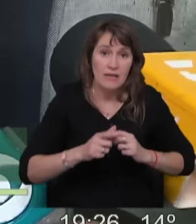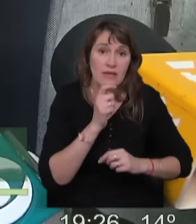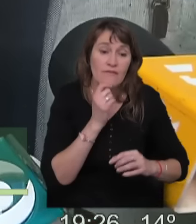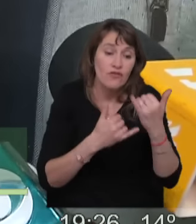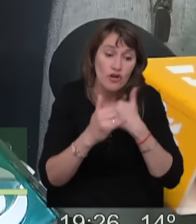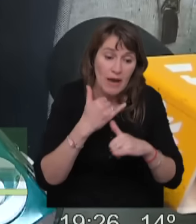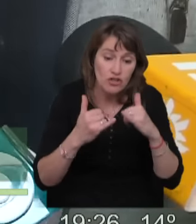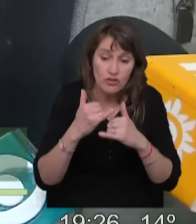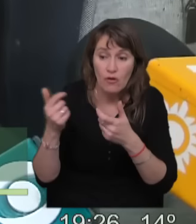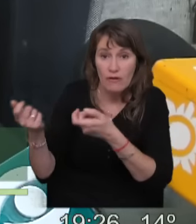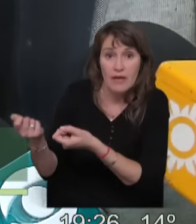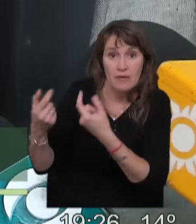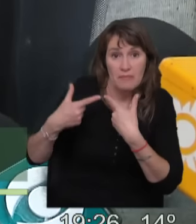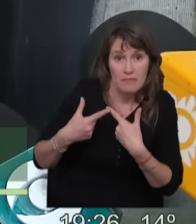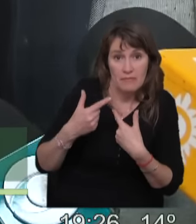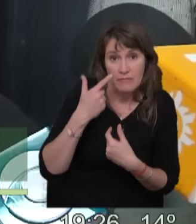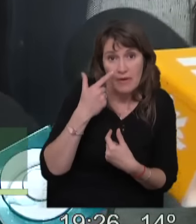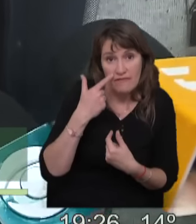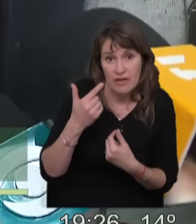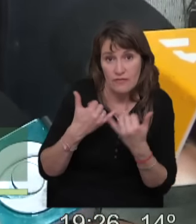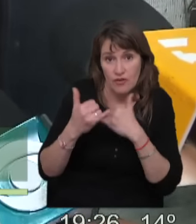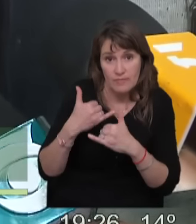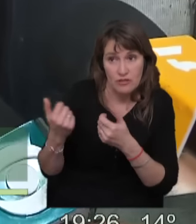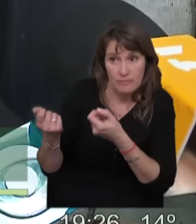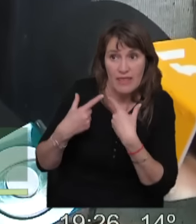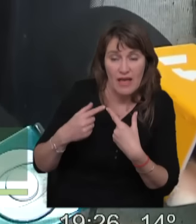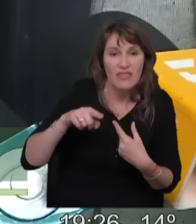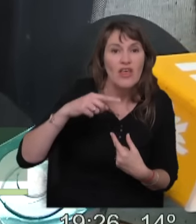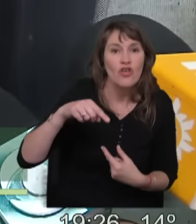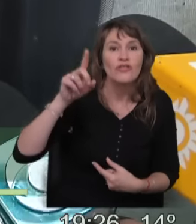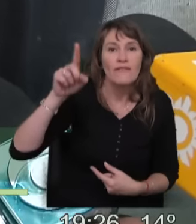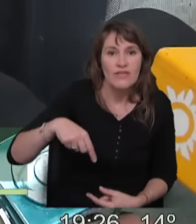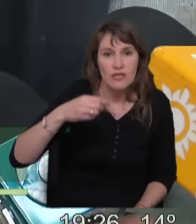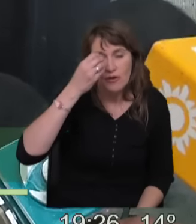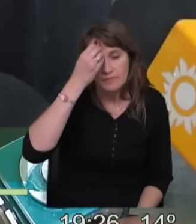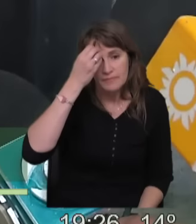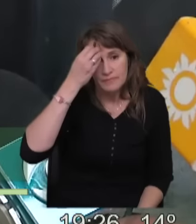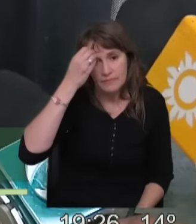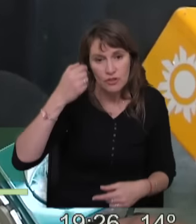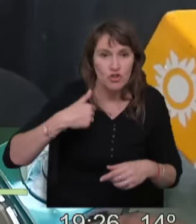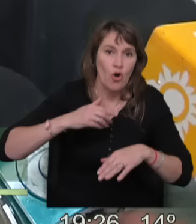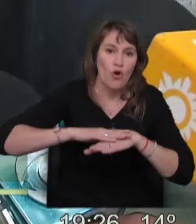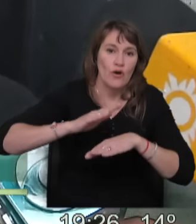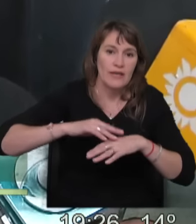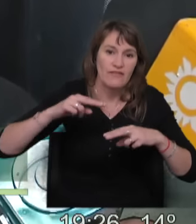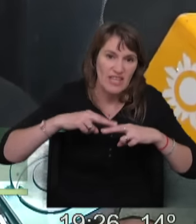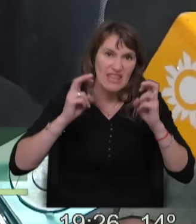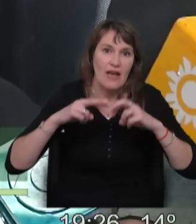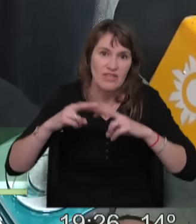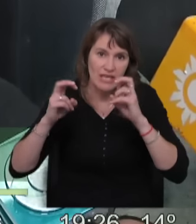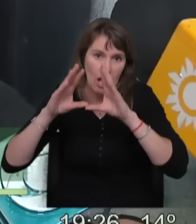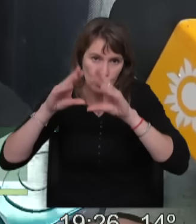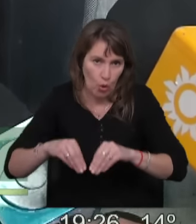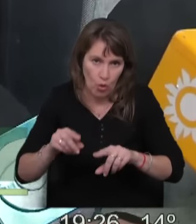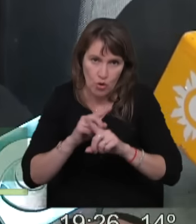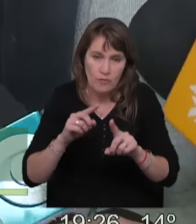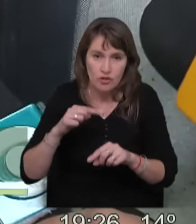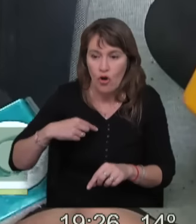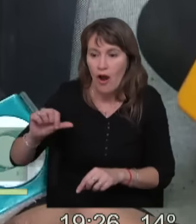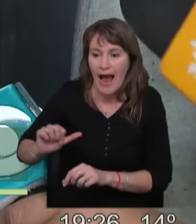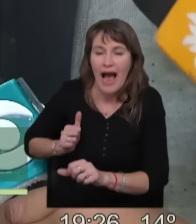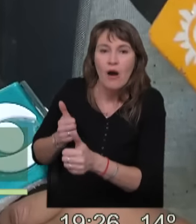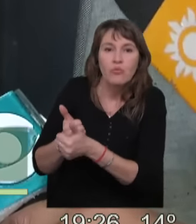por recibir, a ver si podemos dilucidar de dónde. No, no, a nosotros no nos corresponde investigar todos los hechos. Estamos investigando un caso de abuso sexual y somos